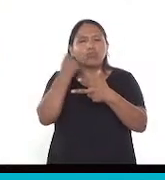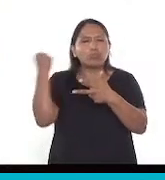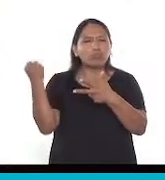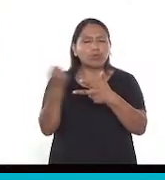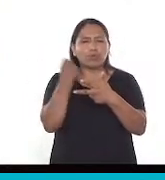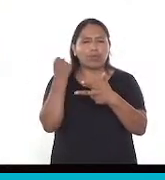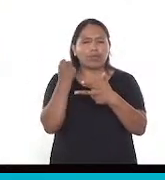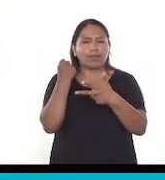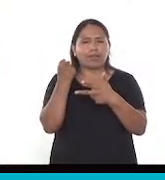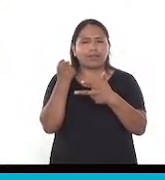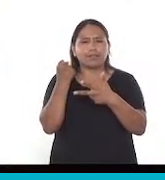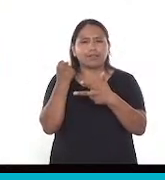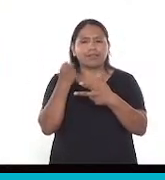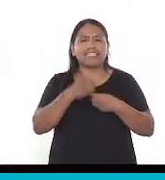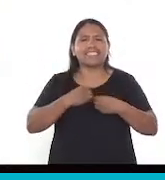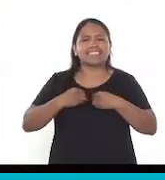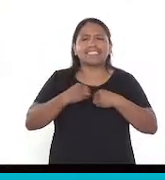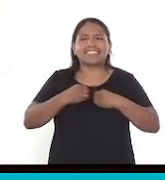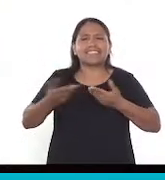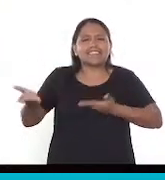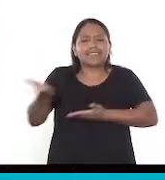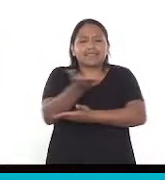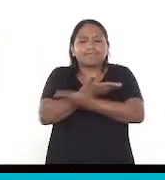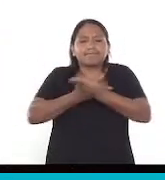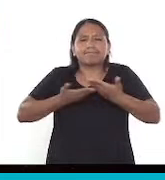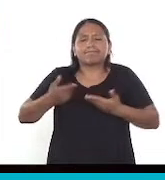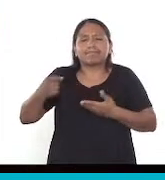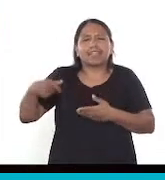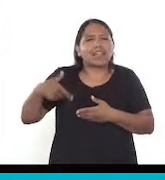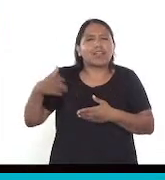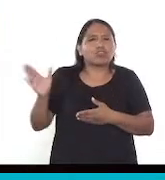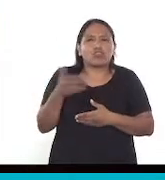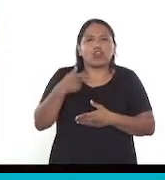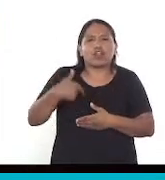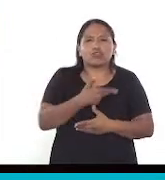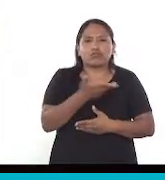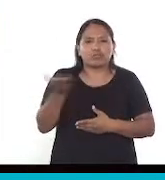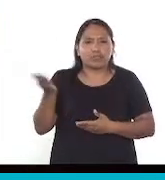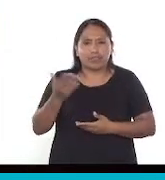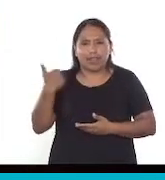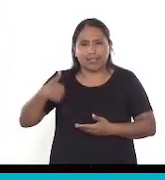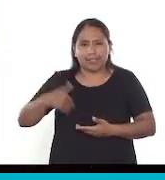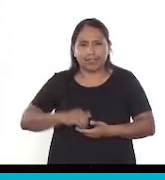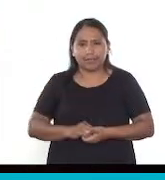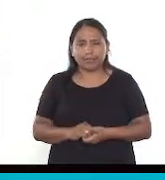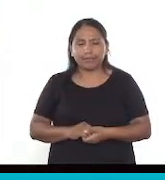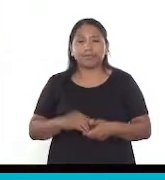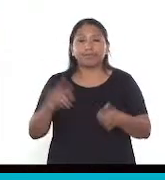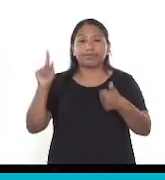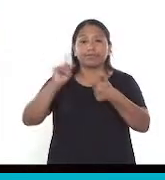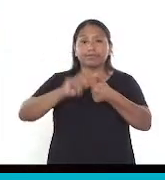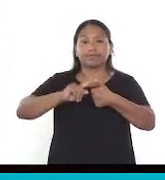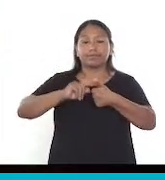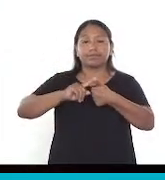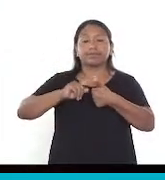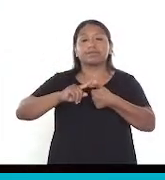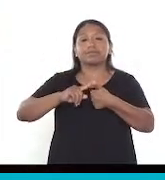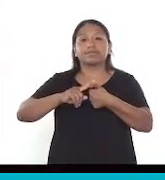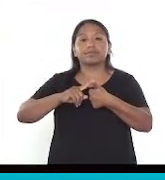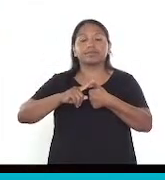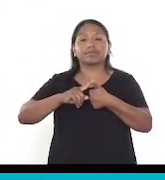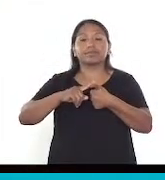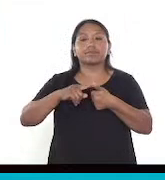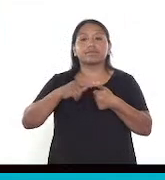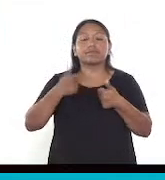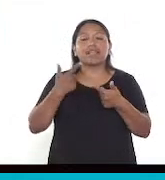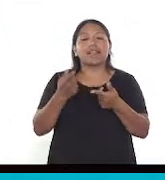en el sentir profundo de toda la sociedad argentina el primero de ellos nos